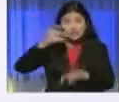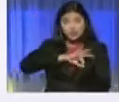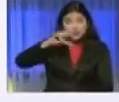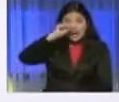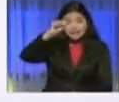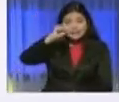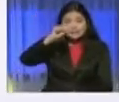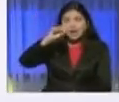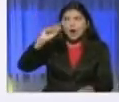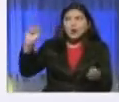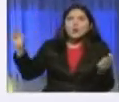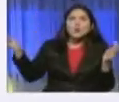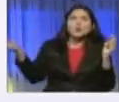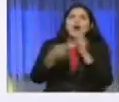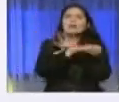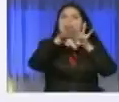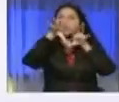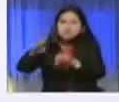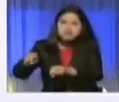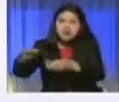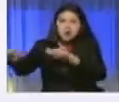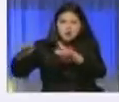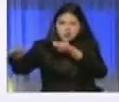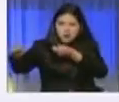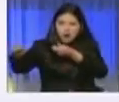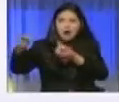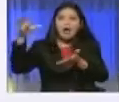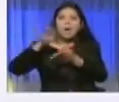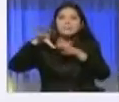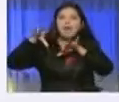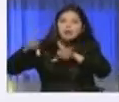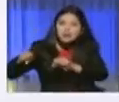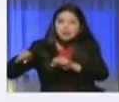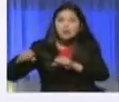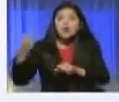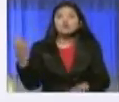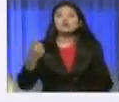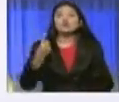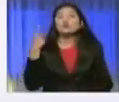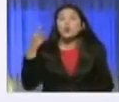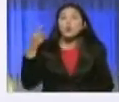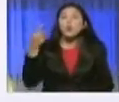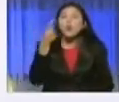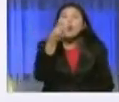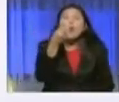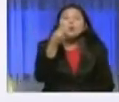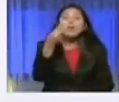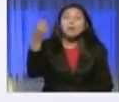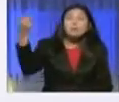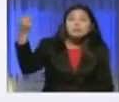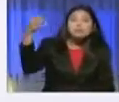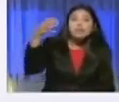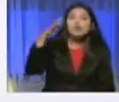del capitalismo más salvaje y solo quedó una luz prendida en Cuba,